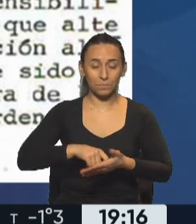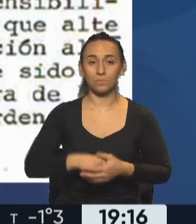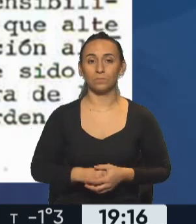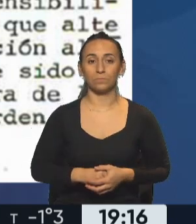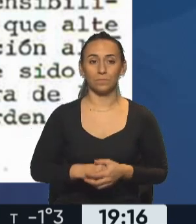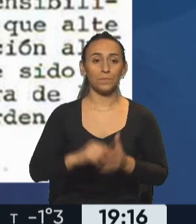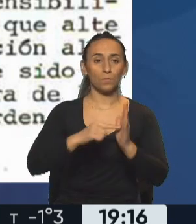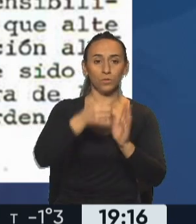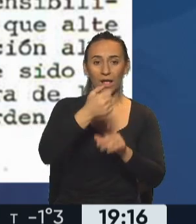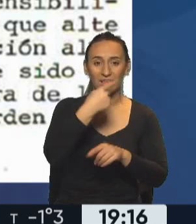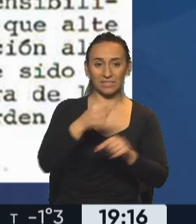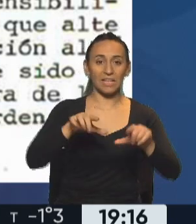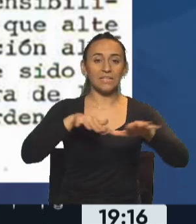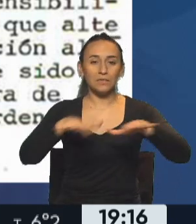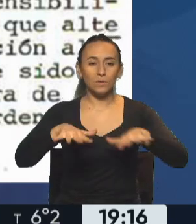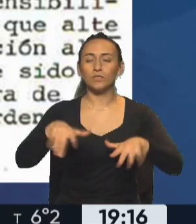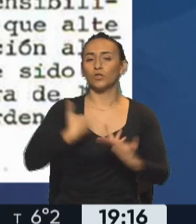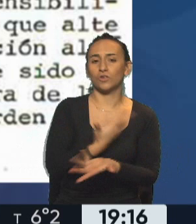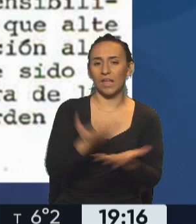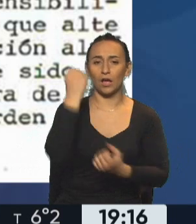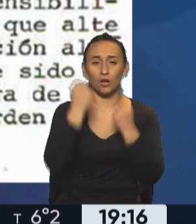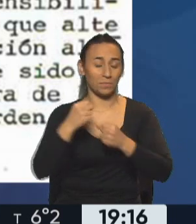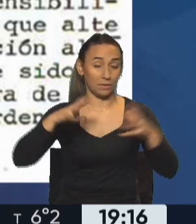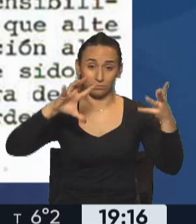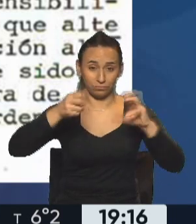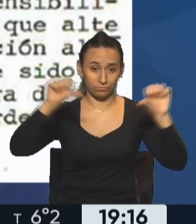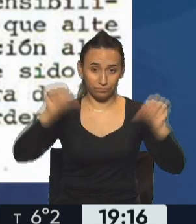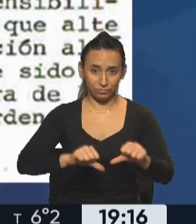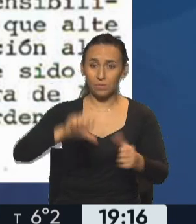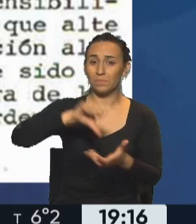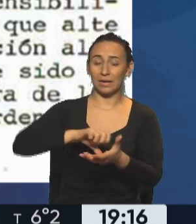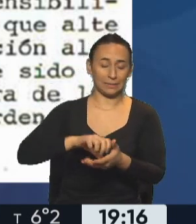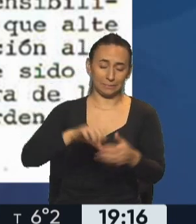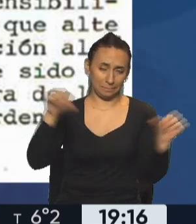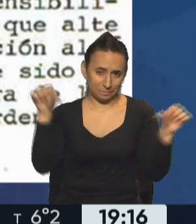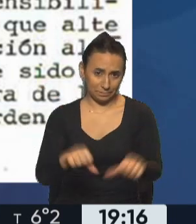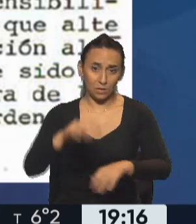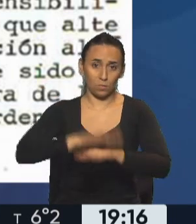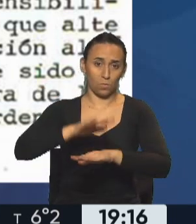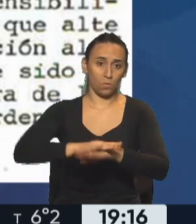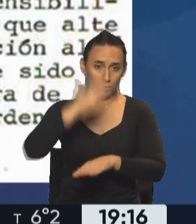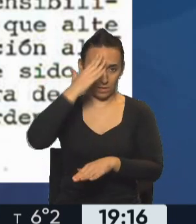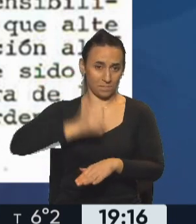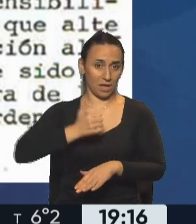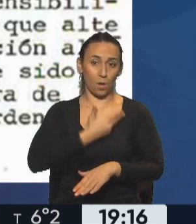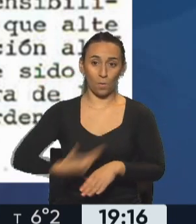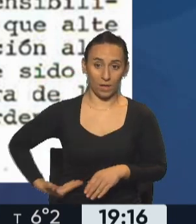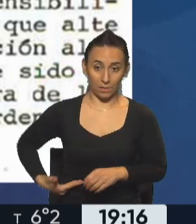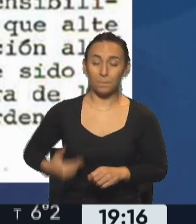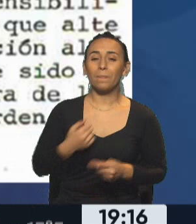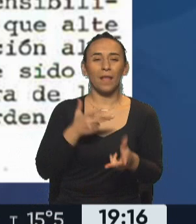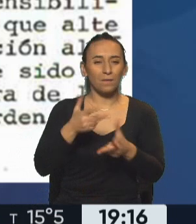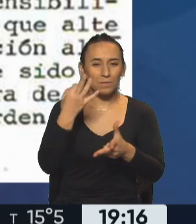En el punto A, donde dice la crisis socioeconómica reinante con un país postrado por problemas acuciantes de este orden. Es decir, estamos está. hablando de la crisis